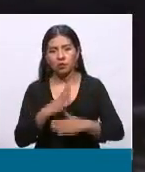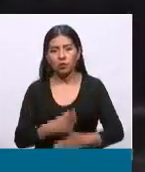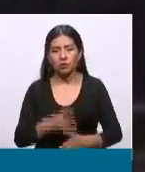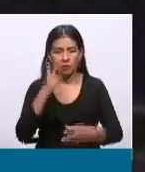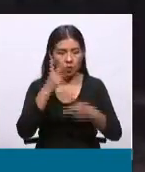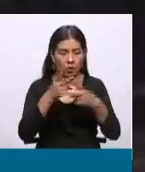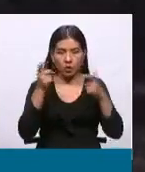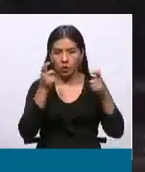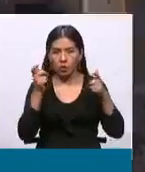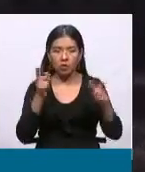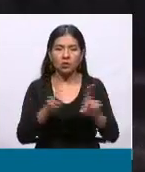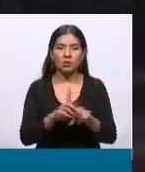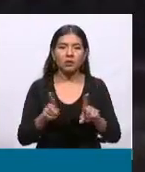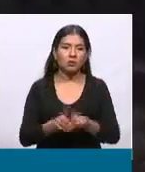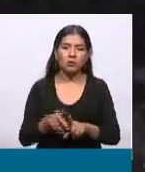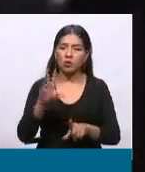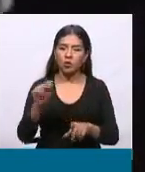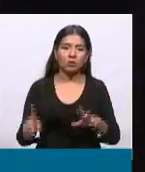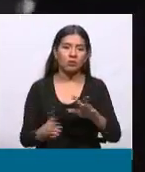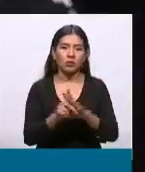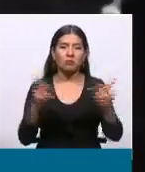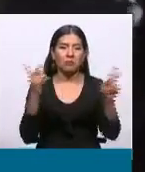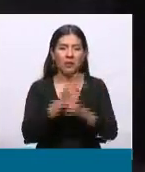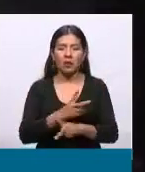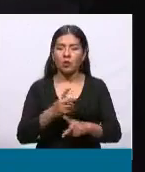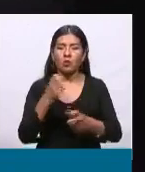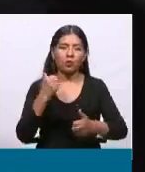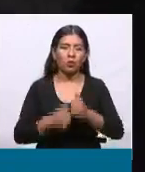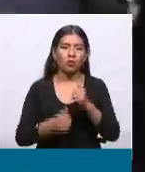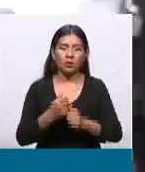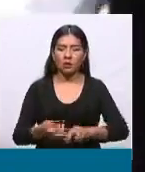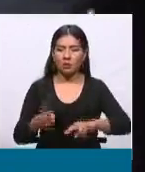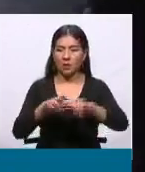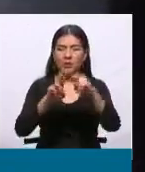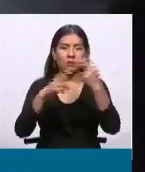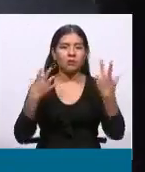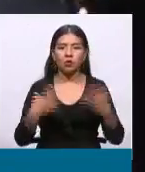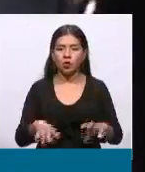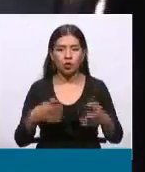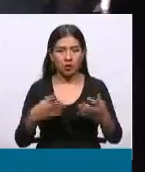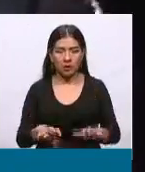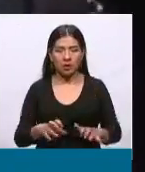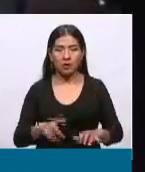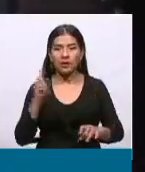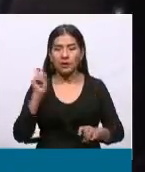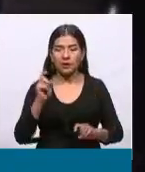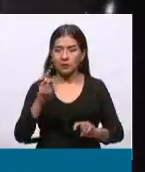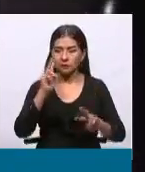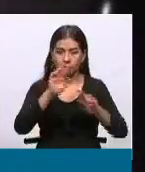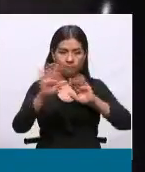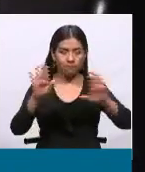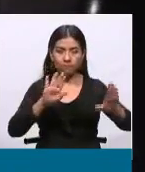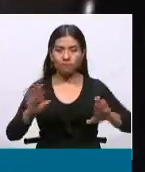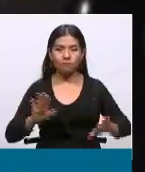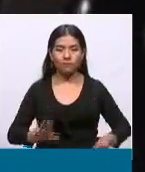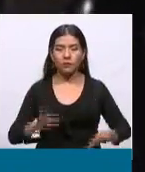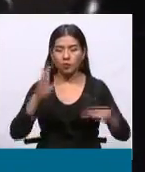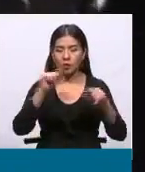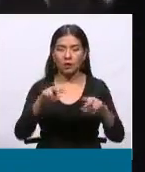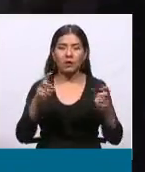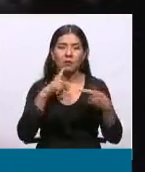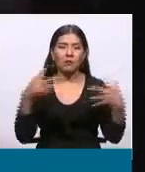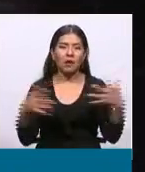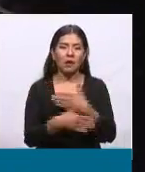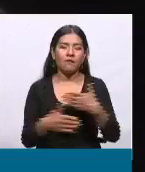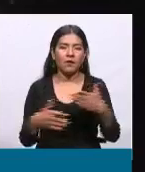población para que no pueda ocurrir algún tipo de lamentar. Pero insisten por esta avenida que